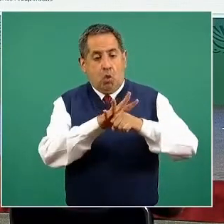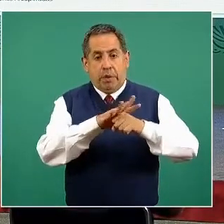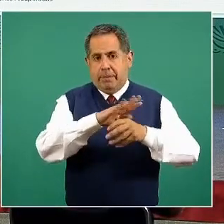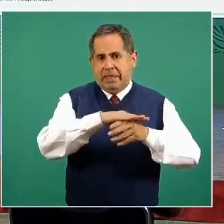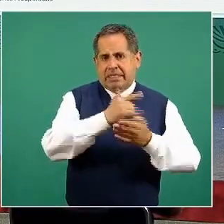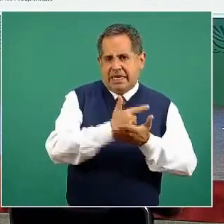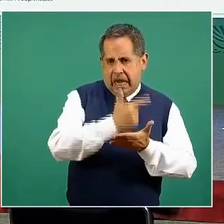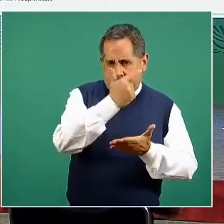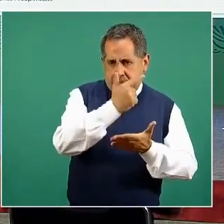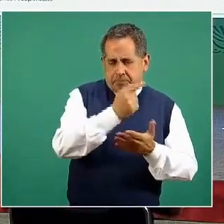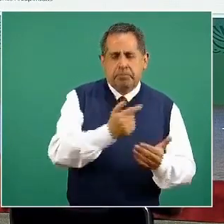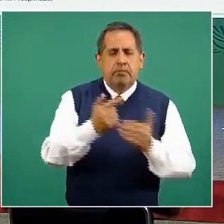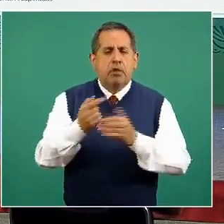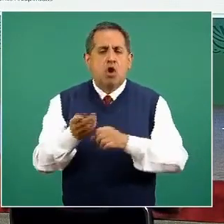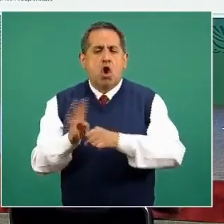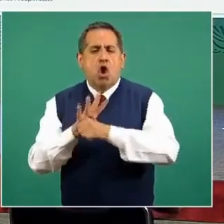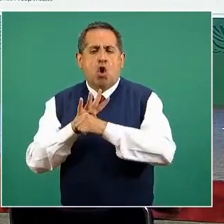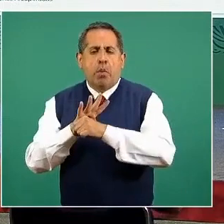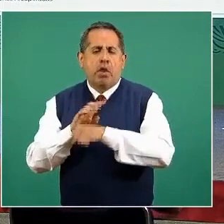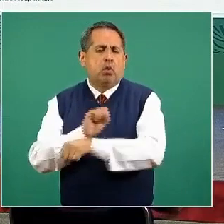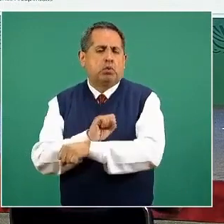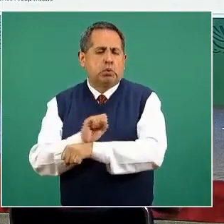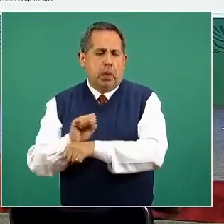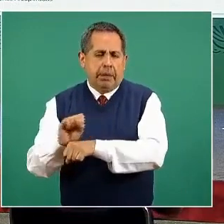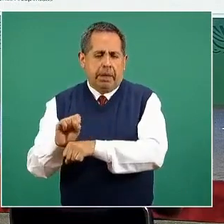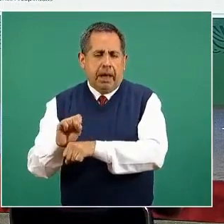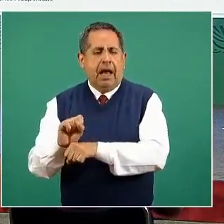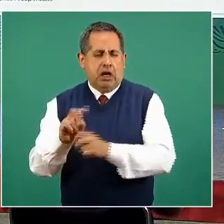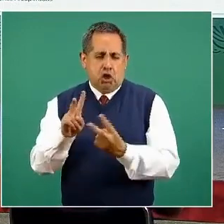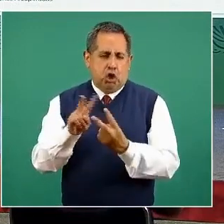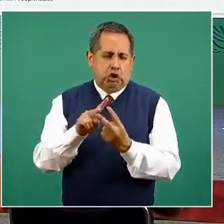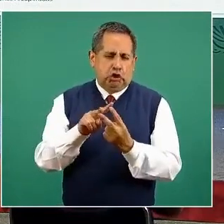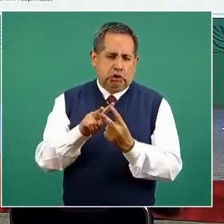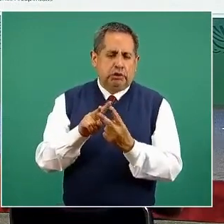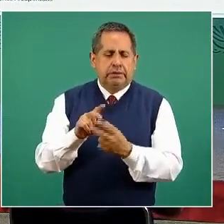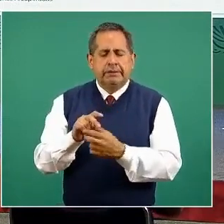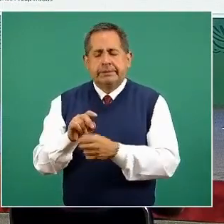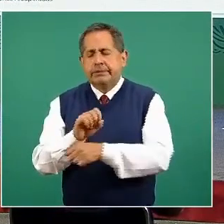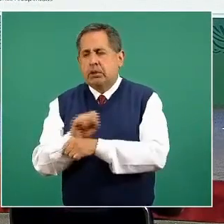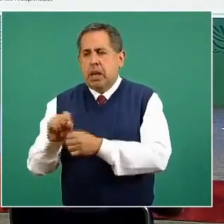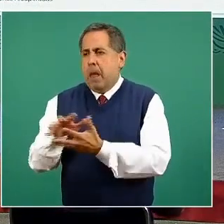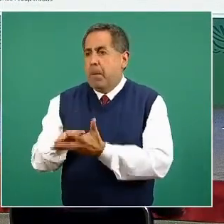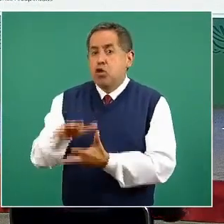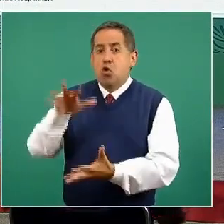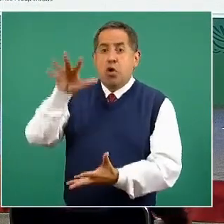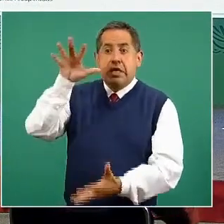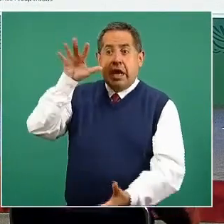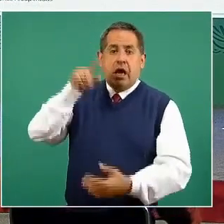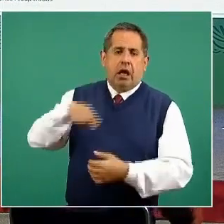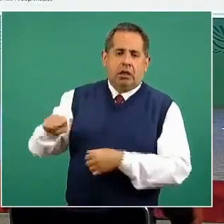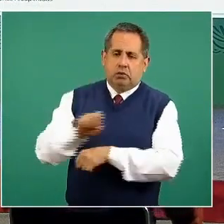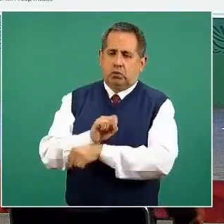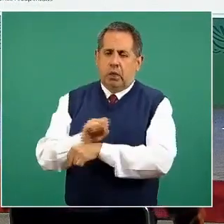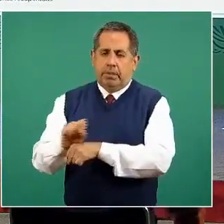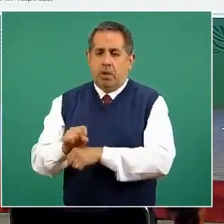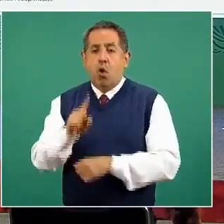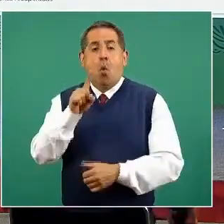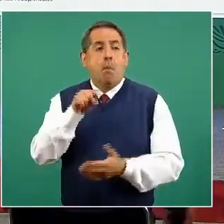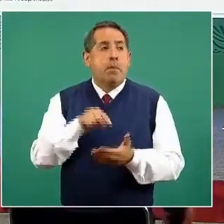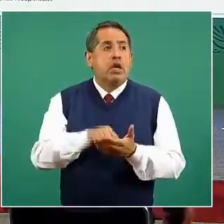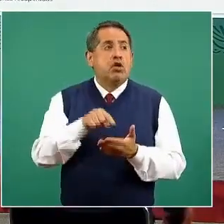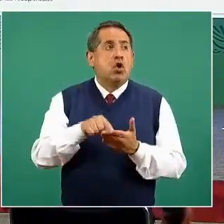también hay COVID leve, y el COVID leve es en la mayoría de las personas que padecen esta enfermedad, y para estos efectos,